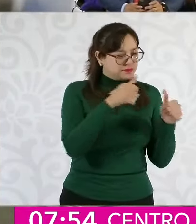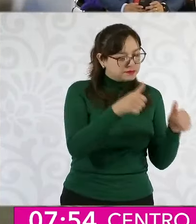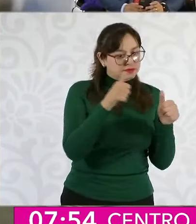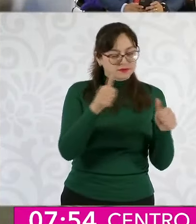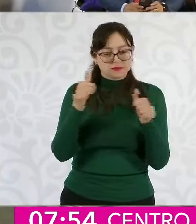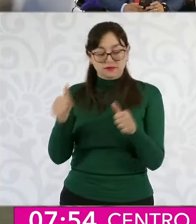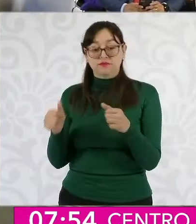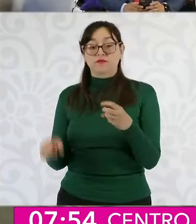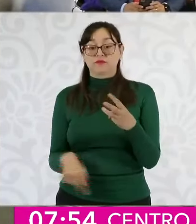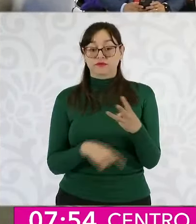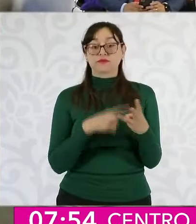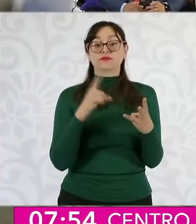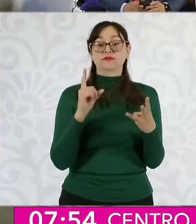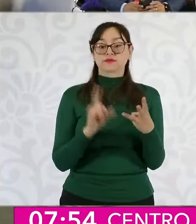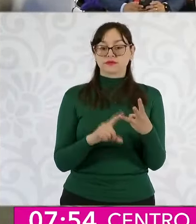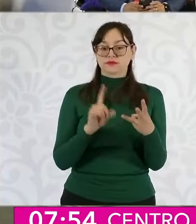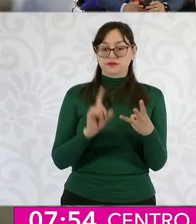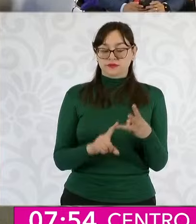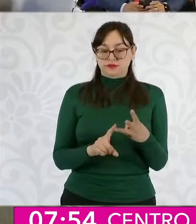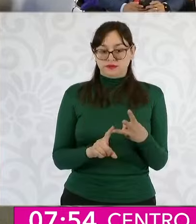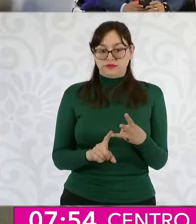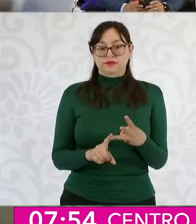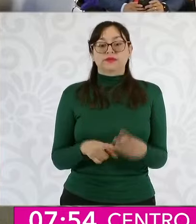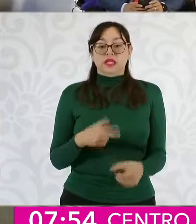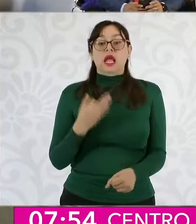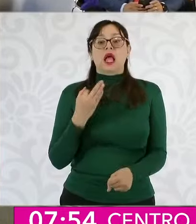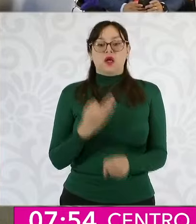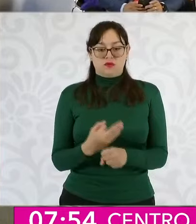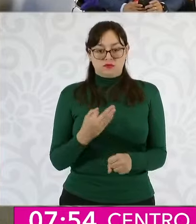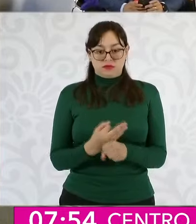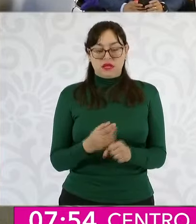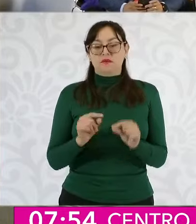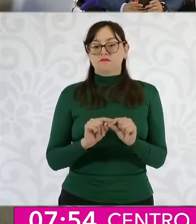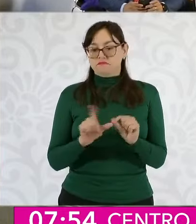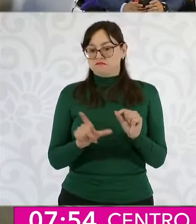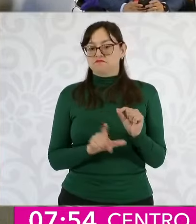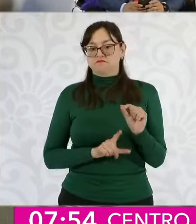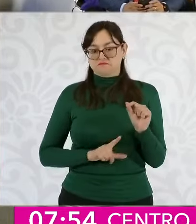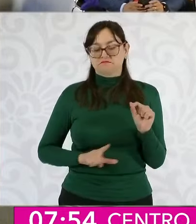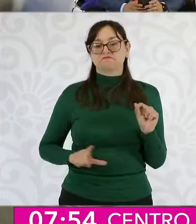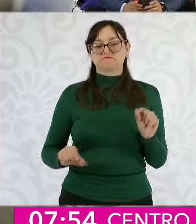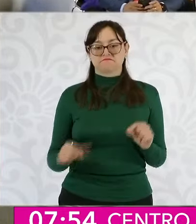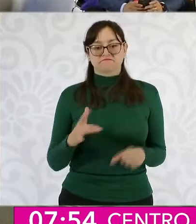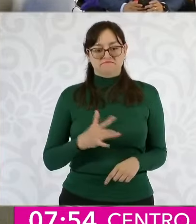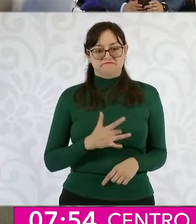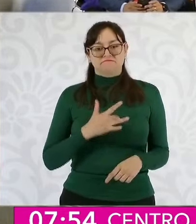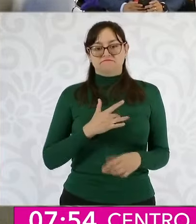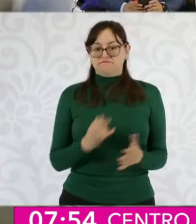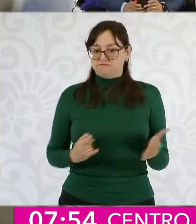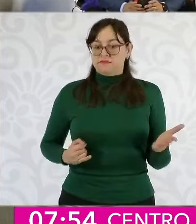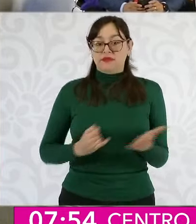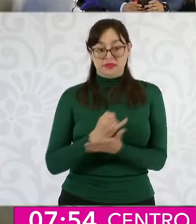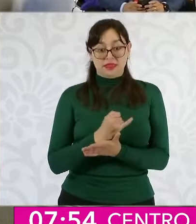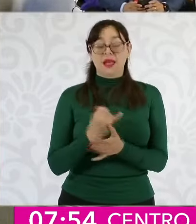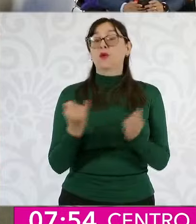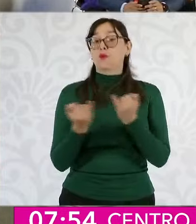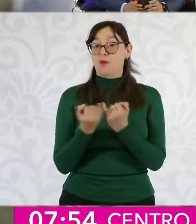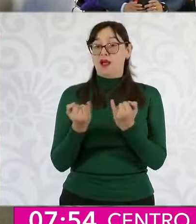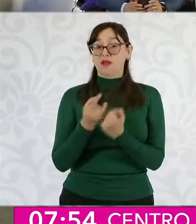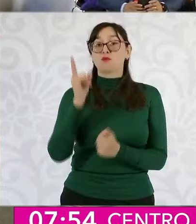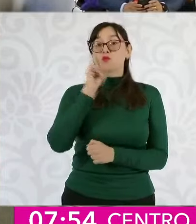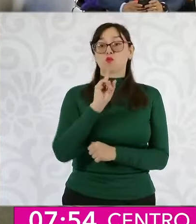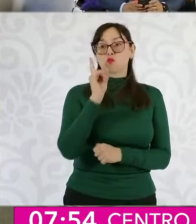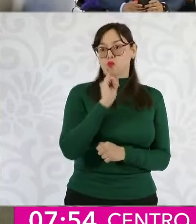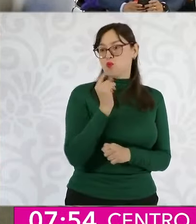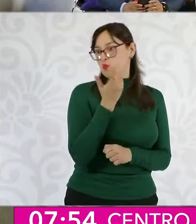y es la convicción, sigue siendo, que es el momento de México en el mundo y el momento de las mujeres en México.